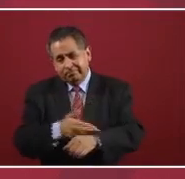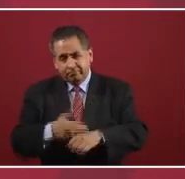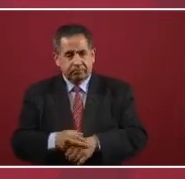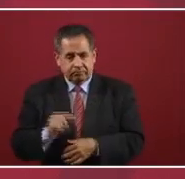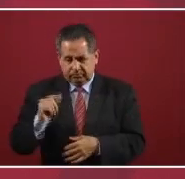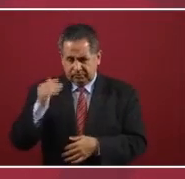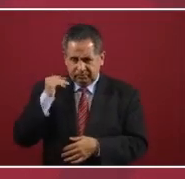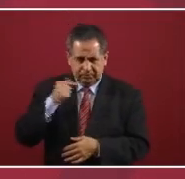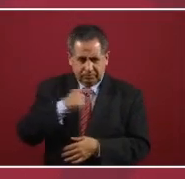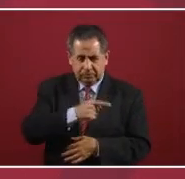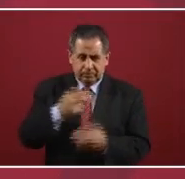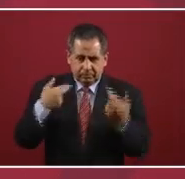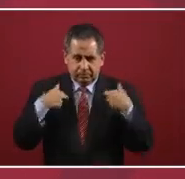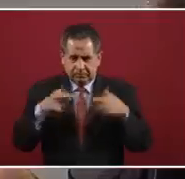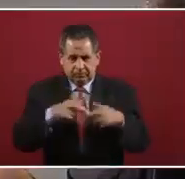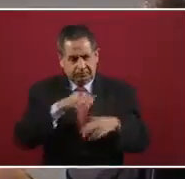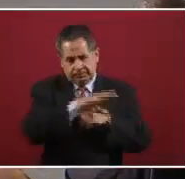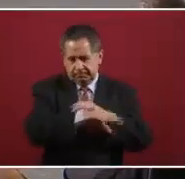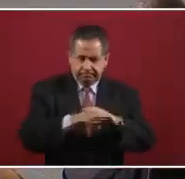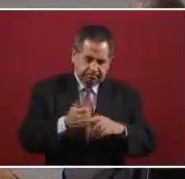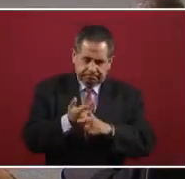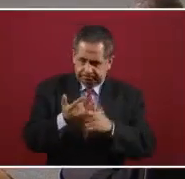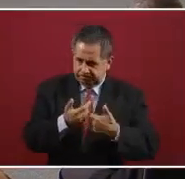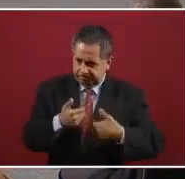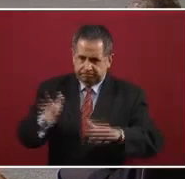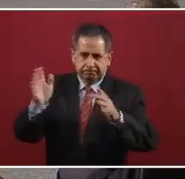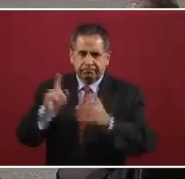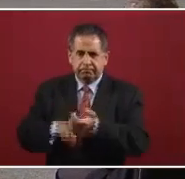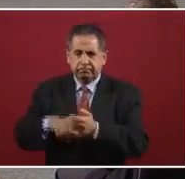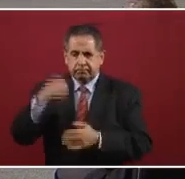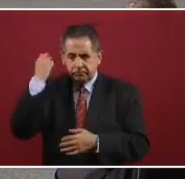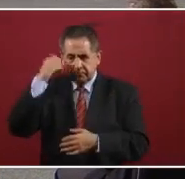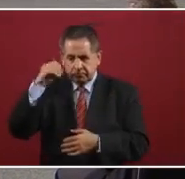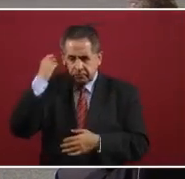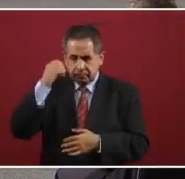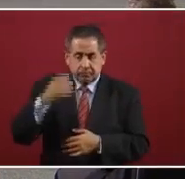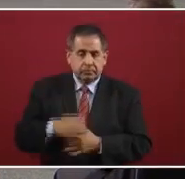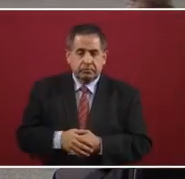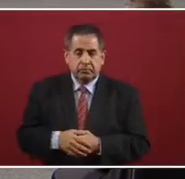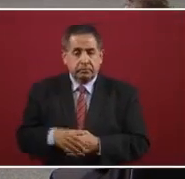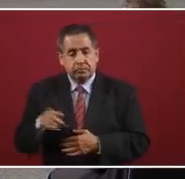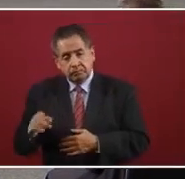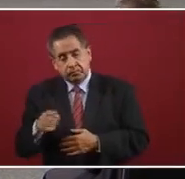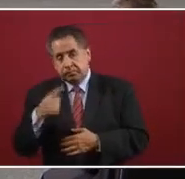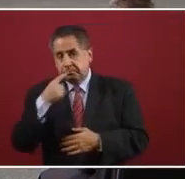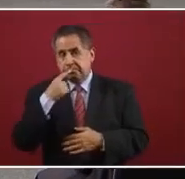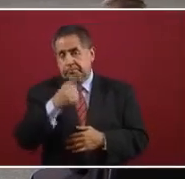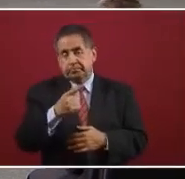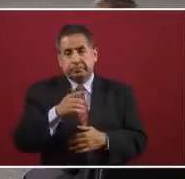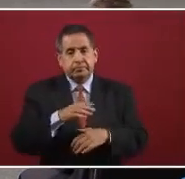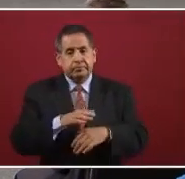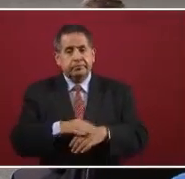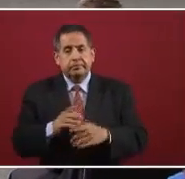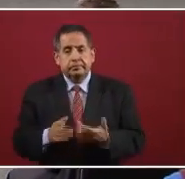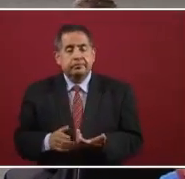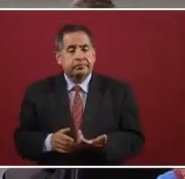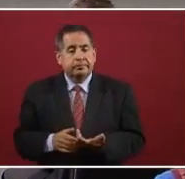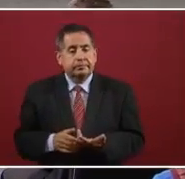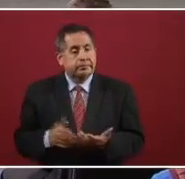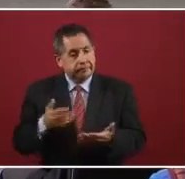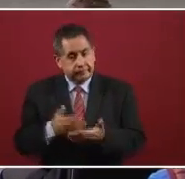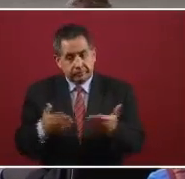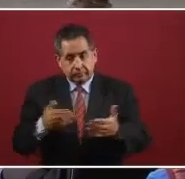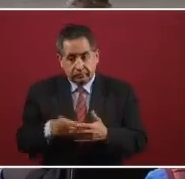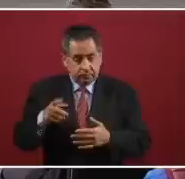Liberamos unos maestros de Oaxaca y apelaron y ahora